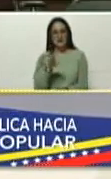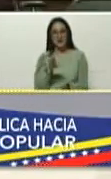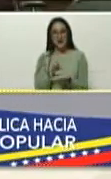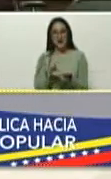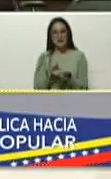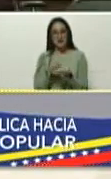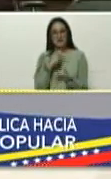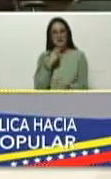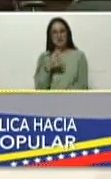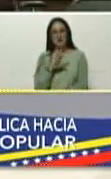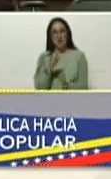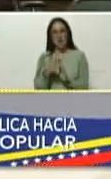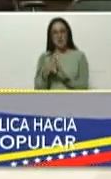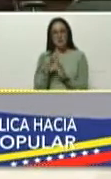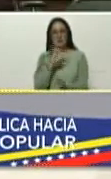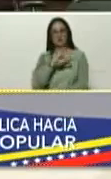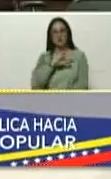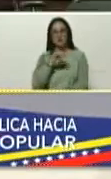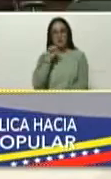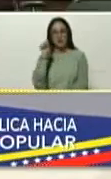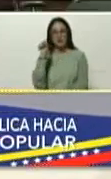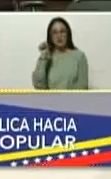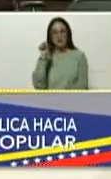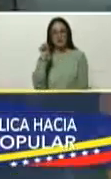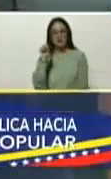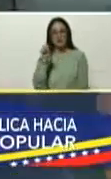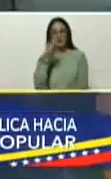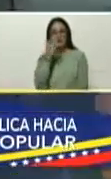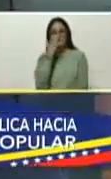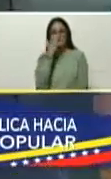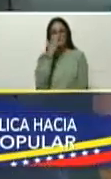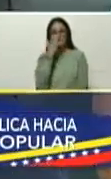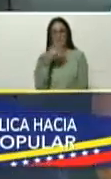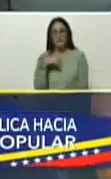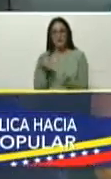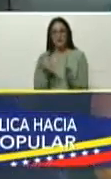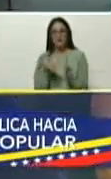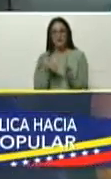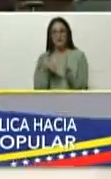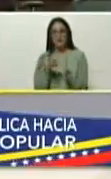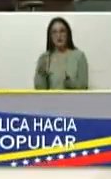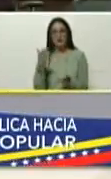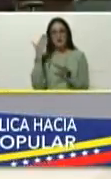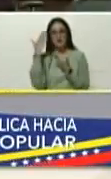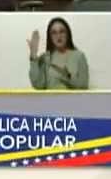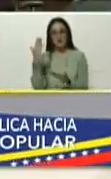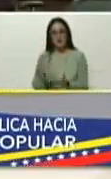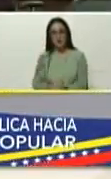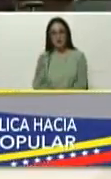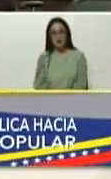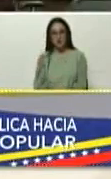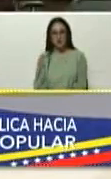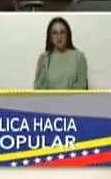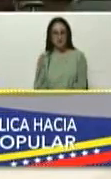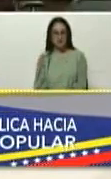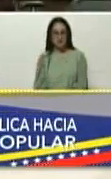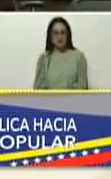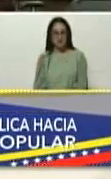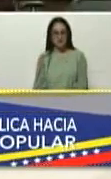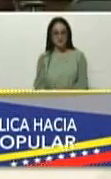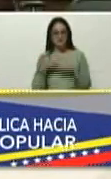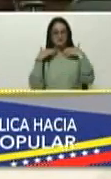vocero de la Comuna Socialista Altos del IDICE, mis vecinos y mis vecinas, saludos desde aquí. Estamos en el